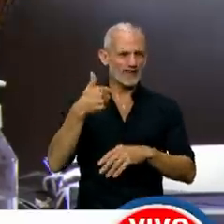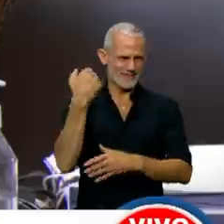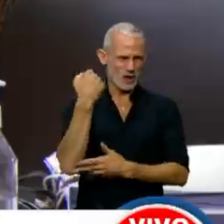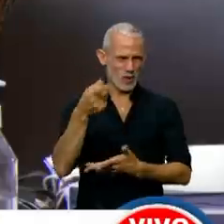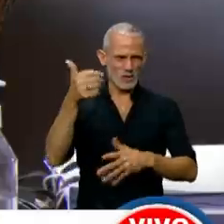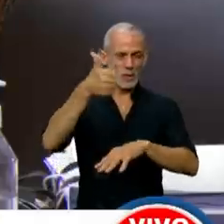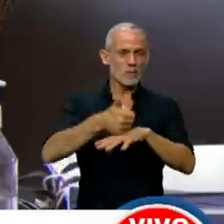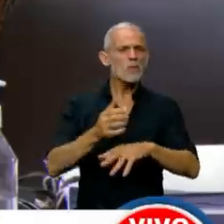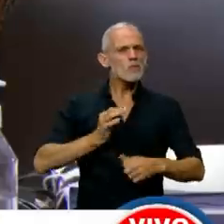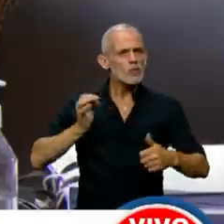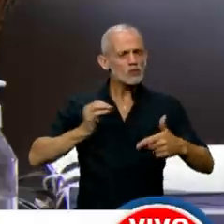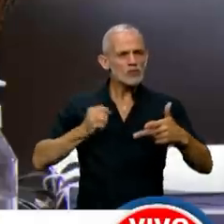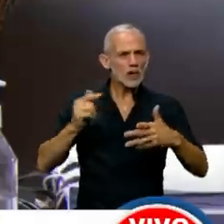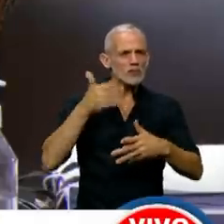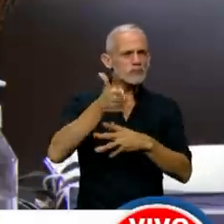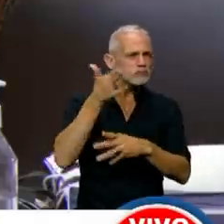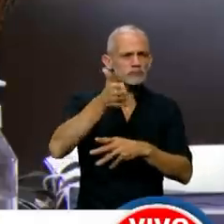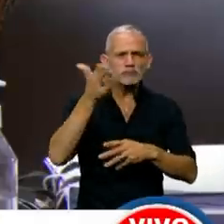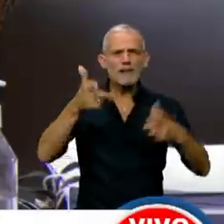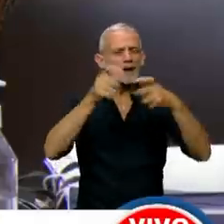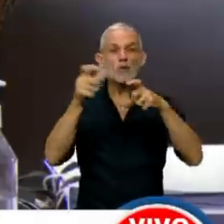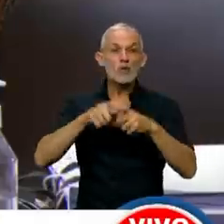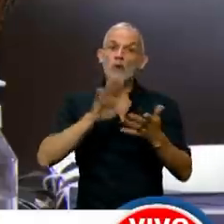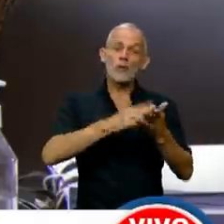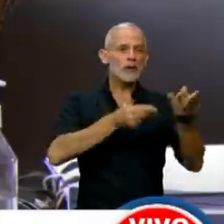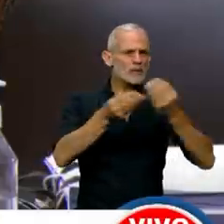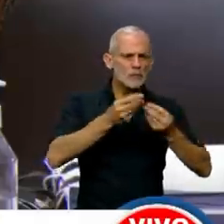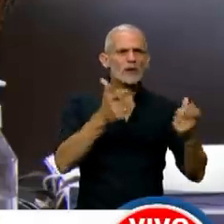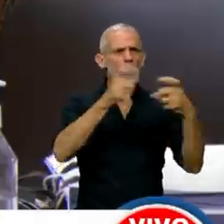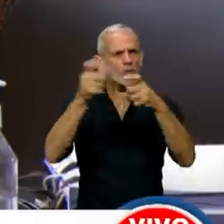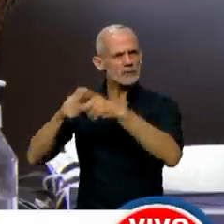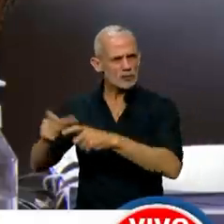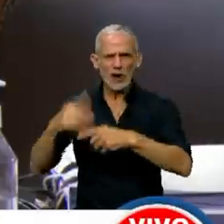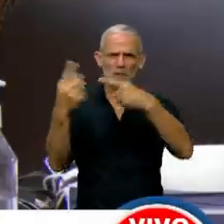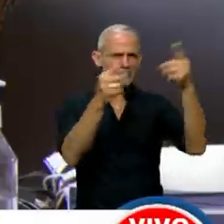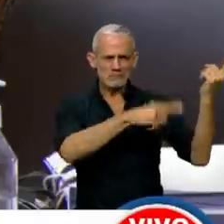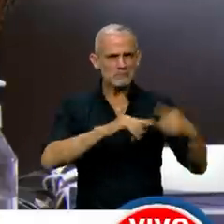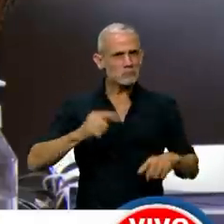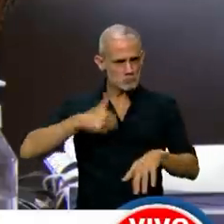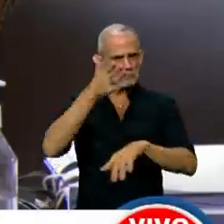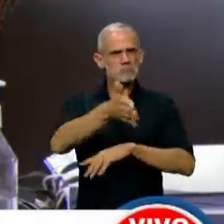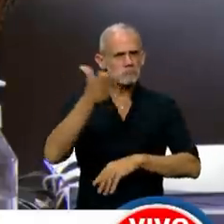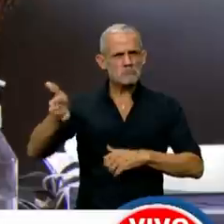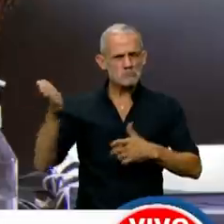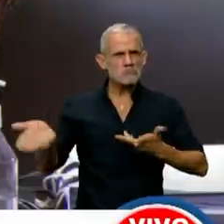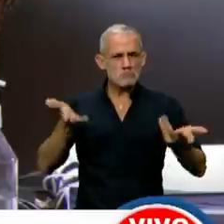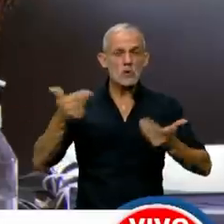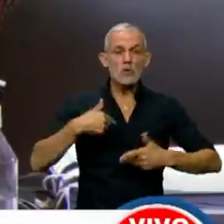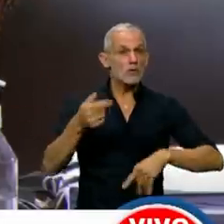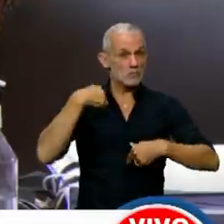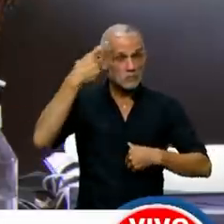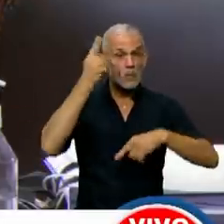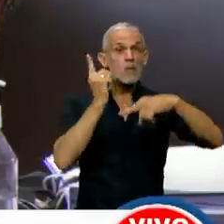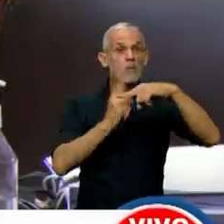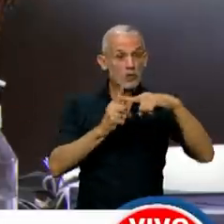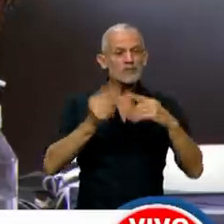muchos años a muchas reuniones de presupuesto a muchas comisiones y la verdad que me pareció muy positivo